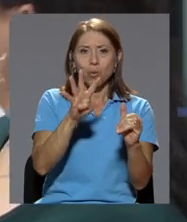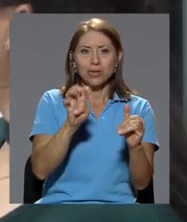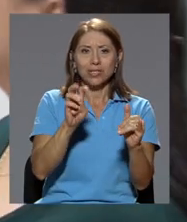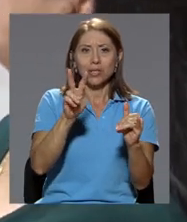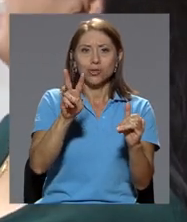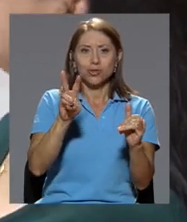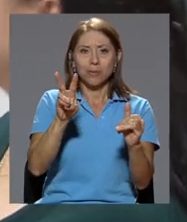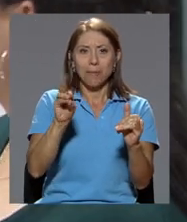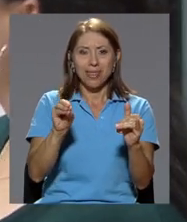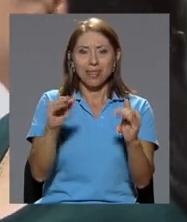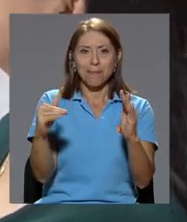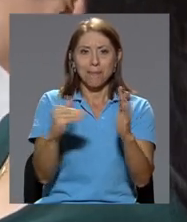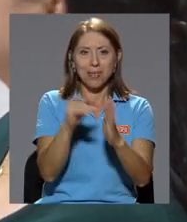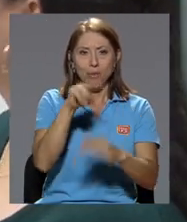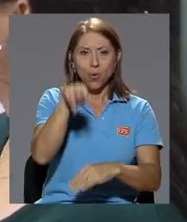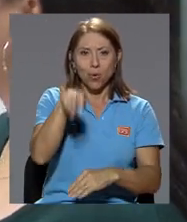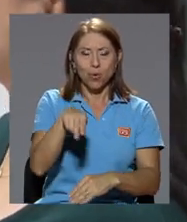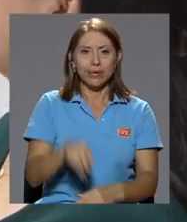mil colones